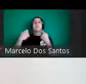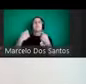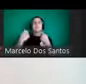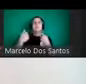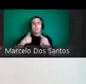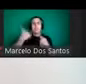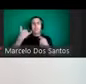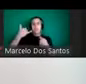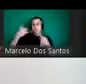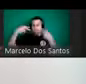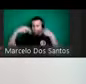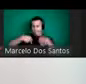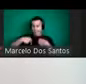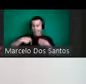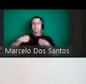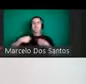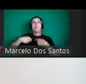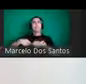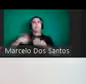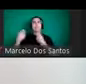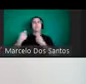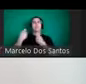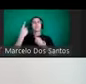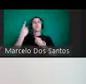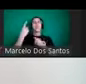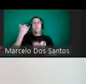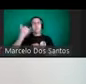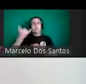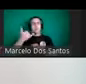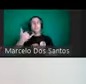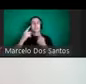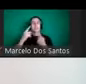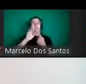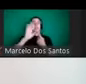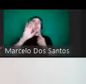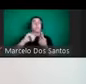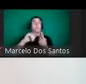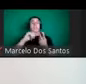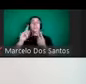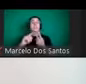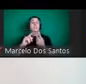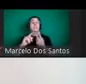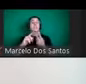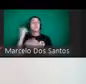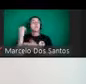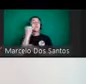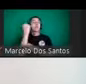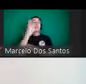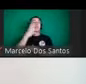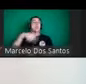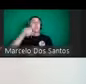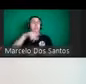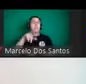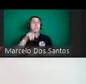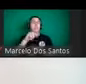barrera, que es muy importante tener en cuenta. La barrera. La persona con